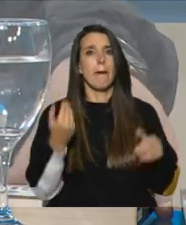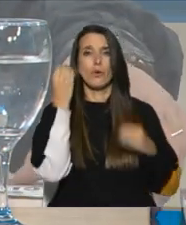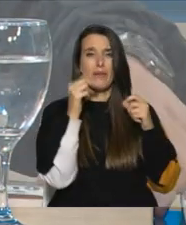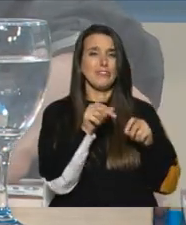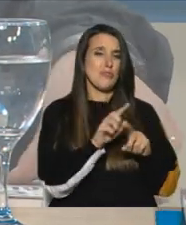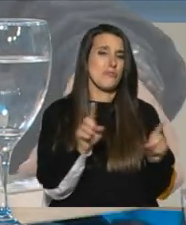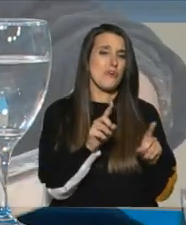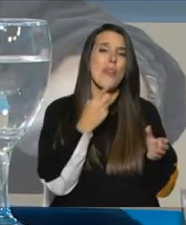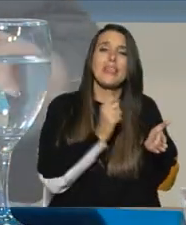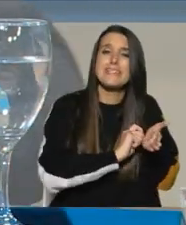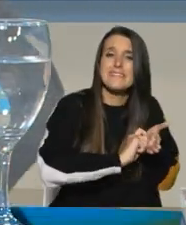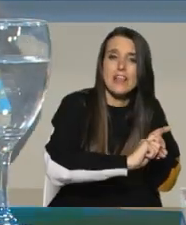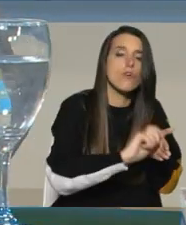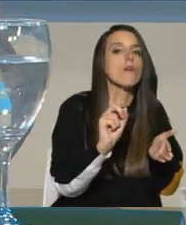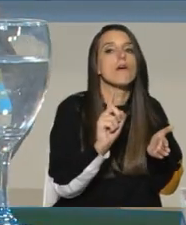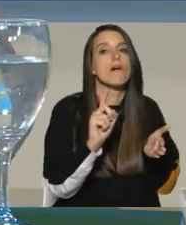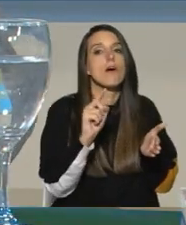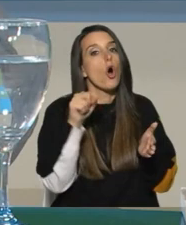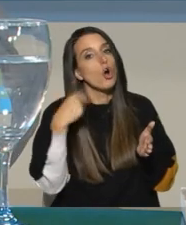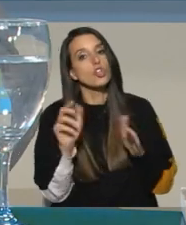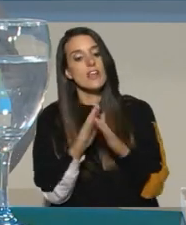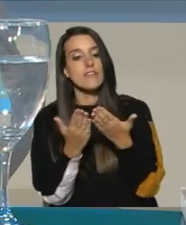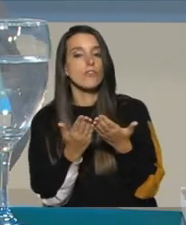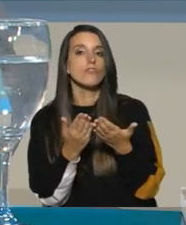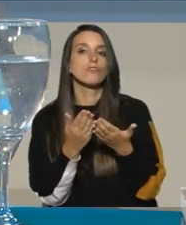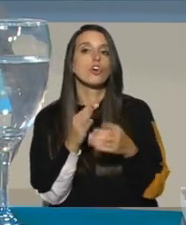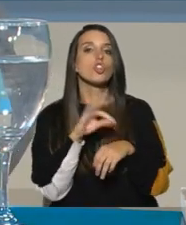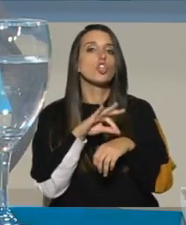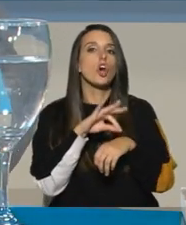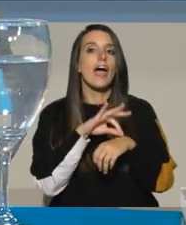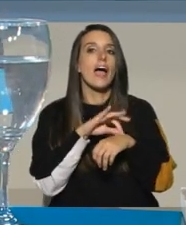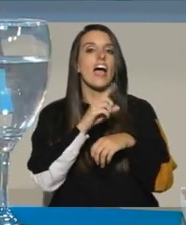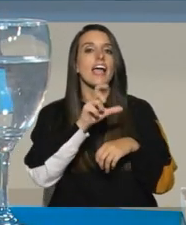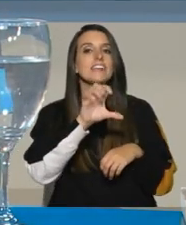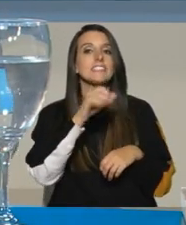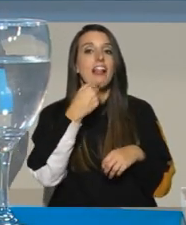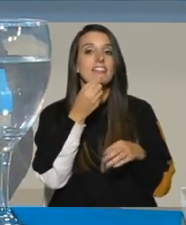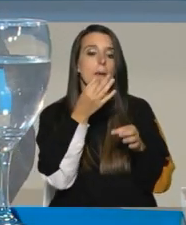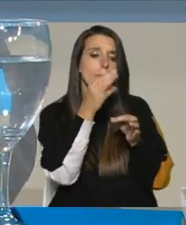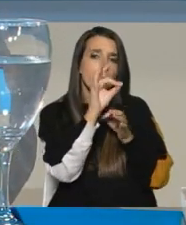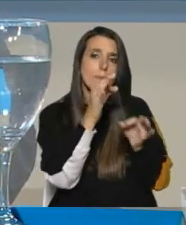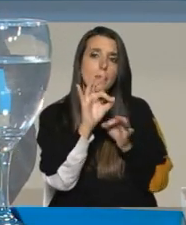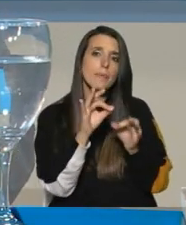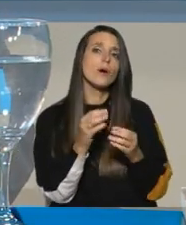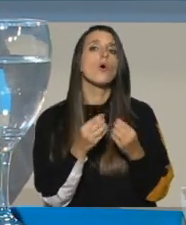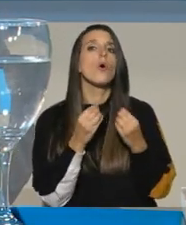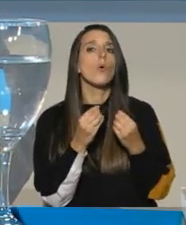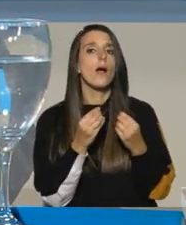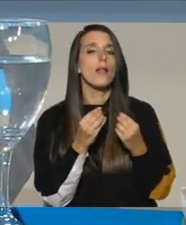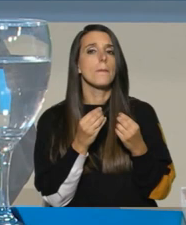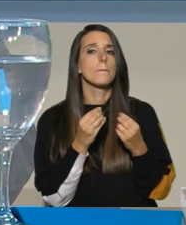eso. Lo que más me preocupa es, acá hay un libro de la doctora Marta Varela Gallinal, por ejemplo, donde detalla todo el tipo